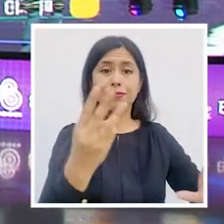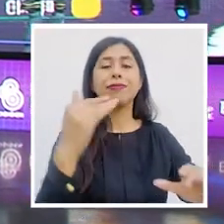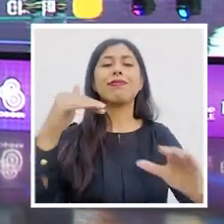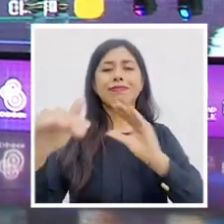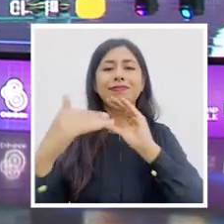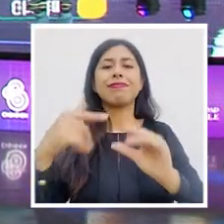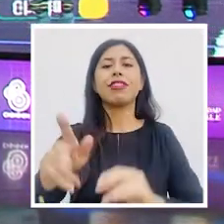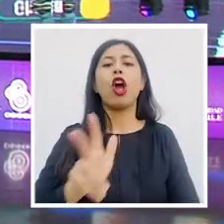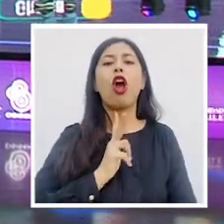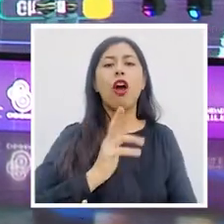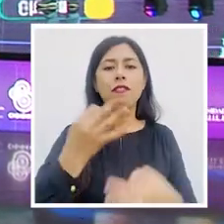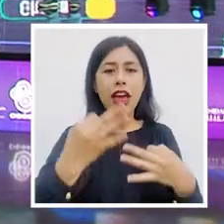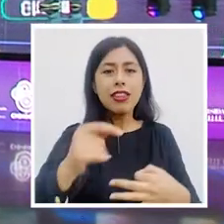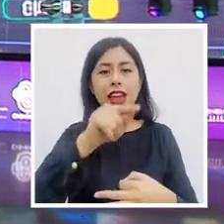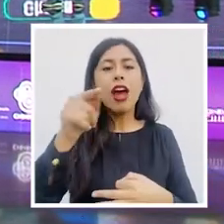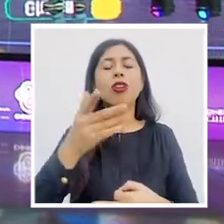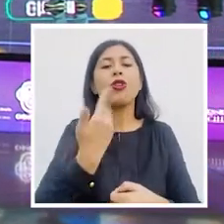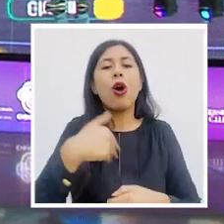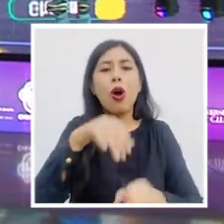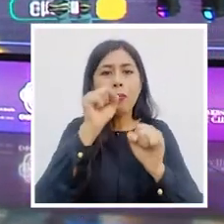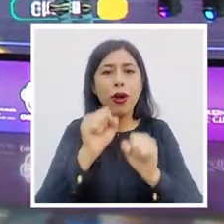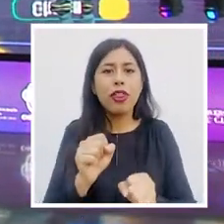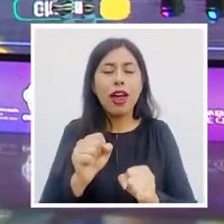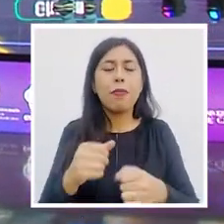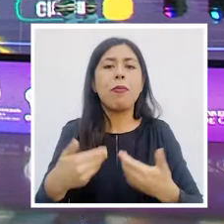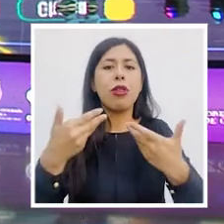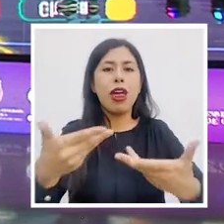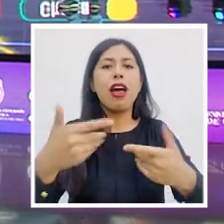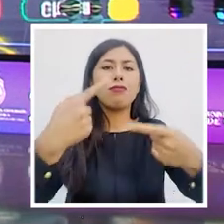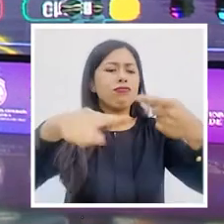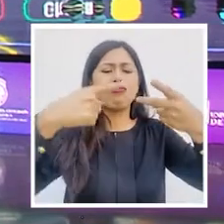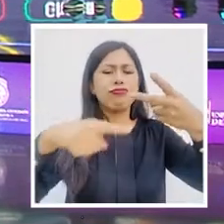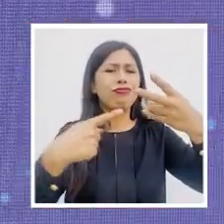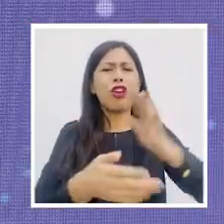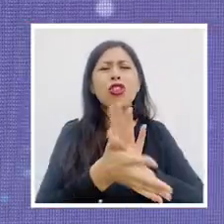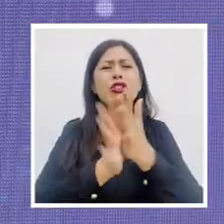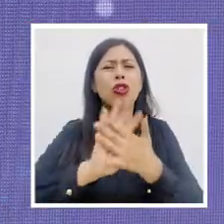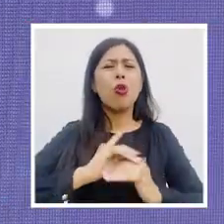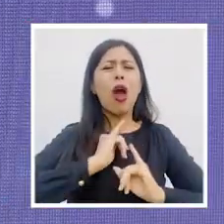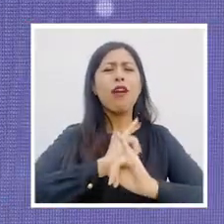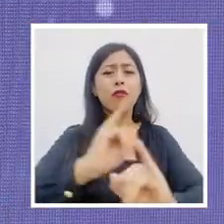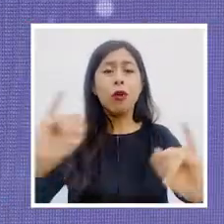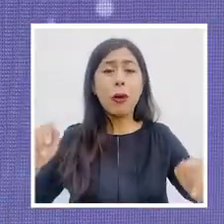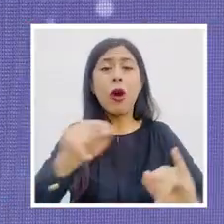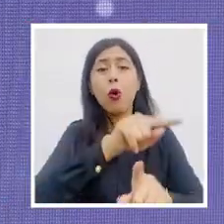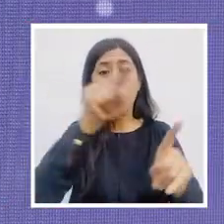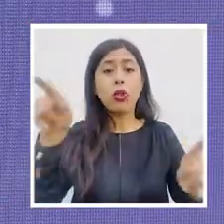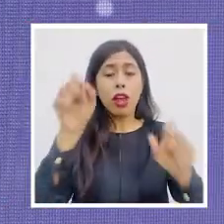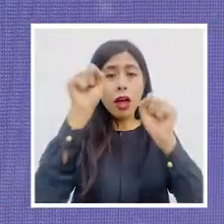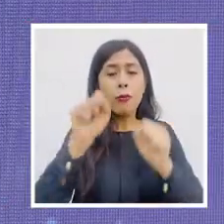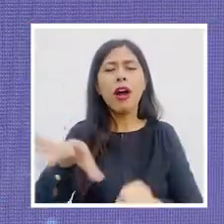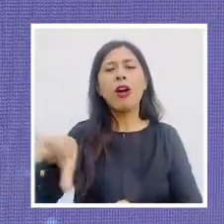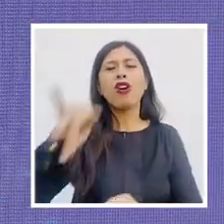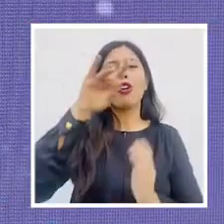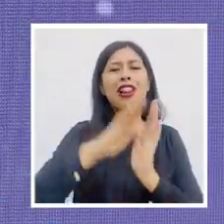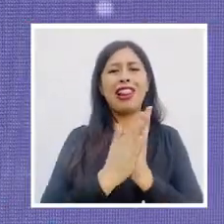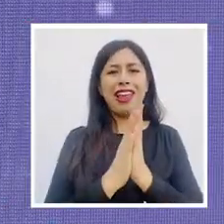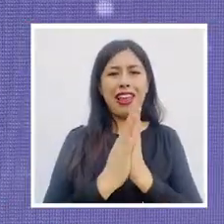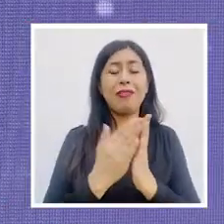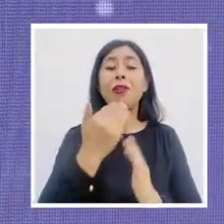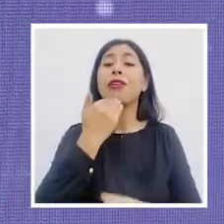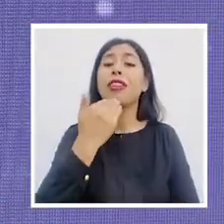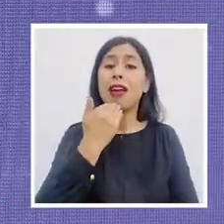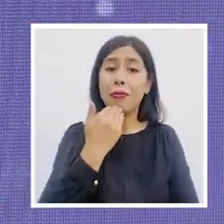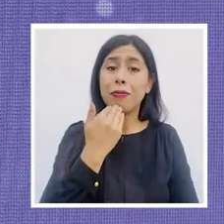el correo electrónico oficial en donde les vamos a dar toda la información para que puedan encontrar este